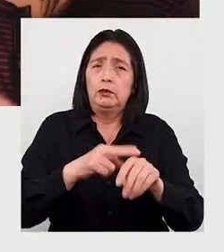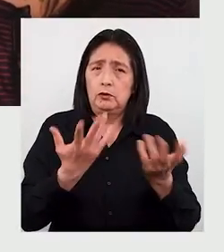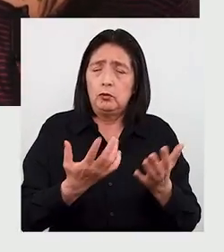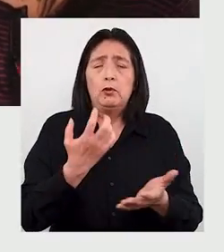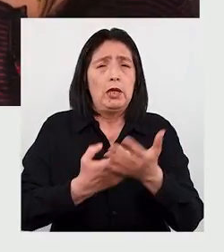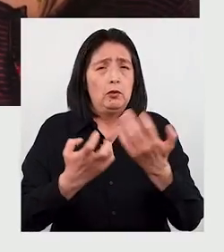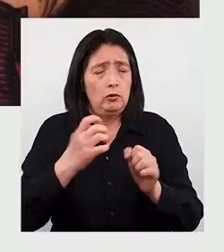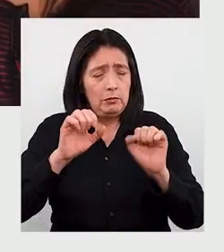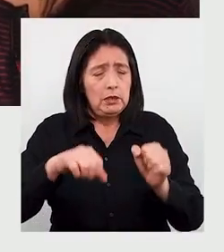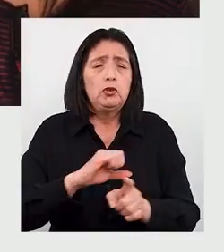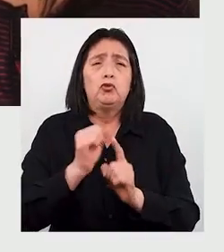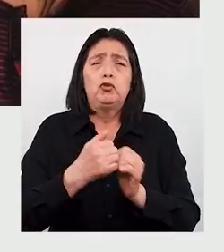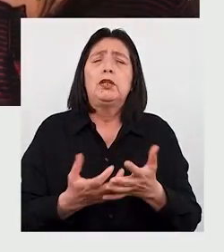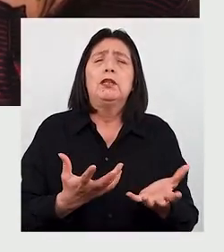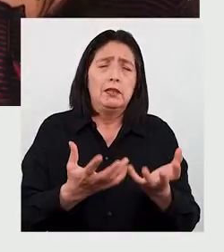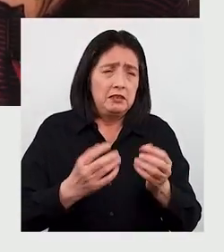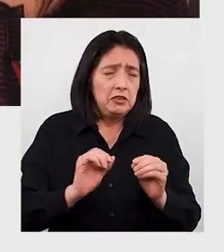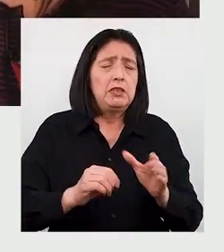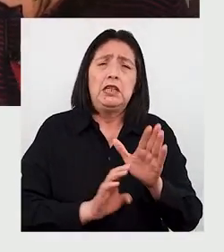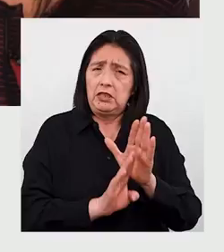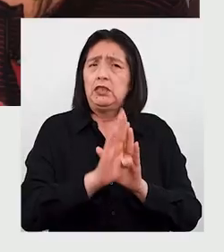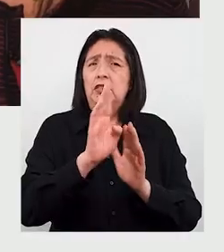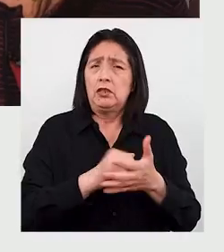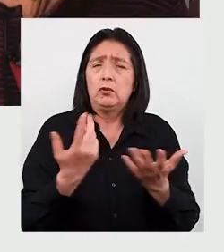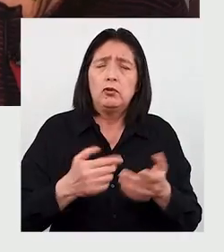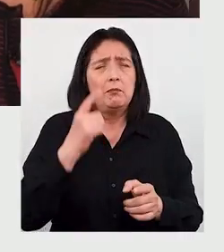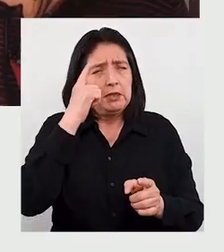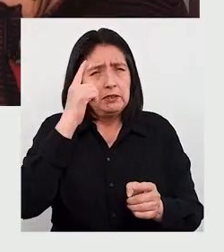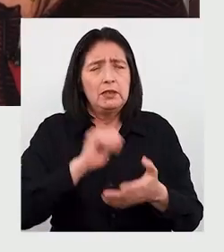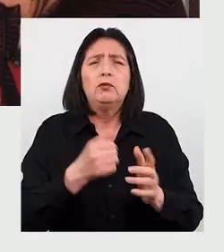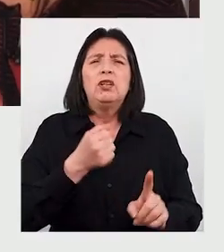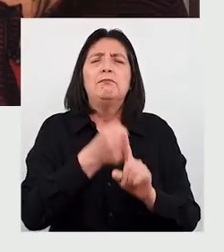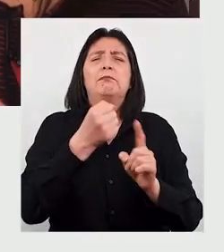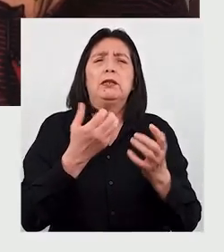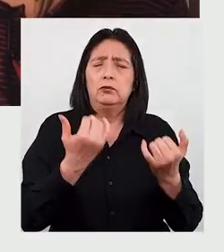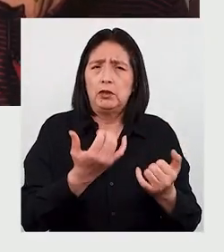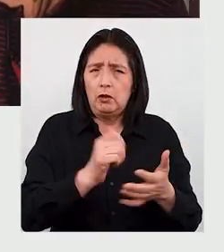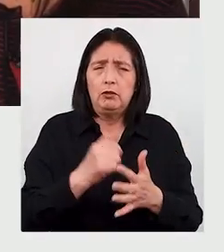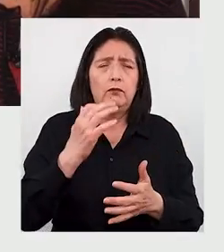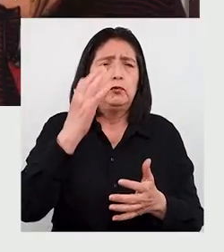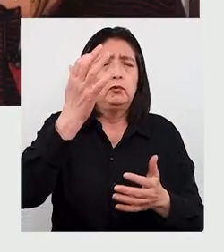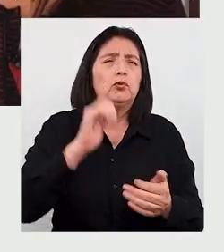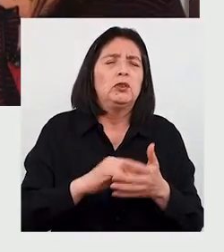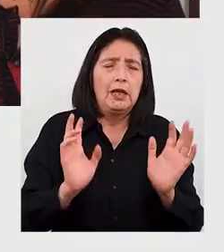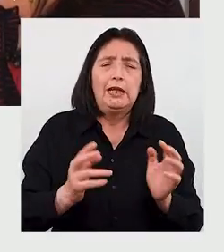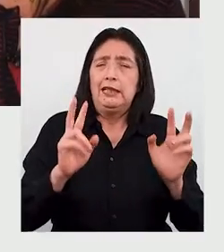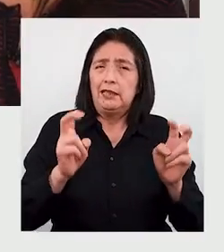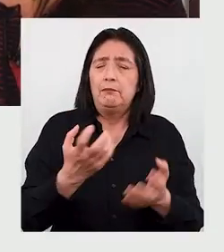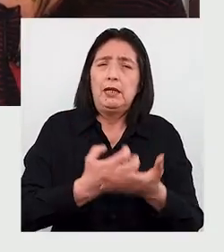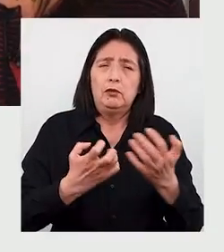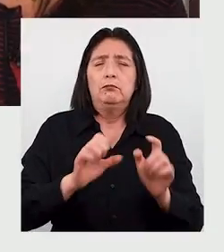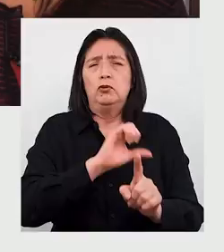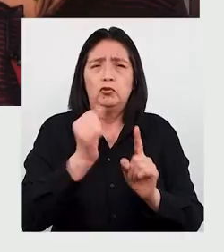actividad económico-social que busca generar el desarrollo tomando en cuenta los impactos actuales y futuros en los aspectos